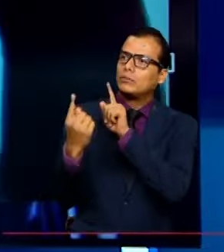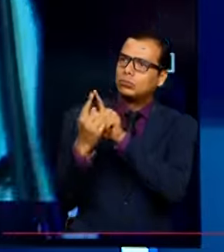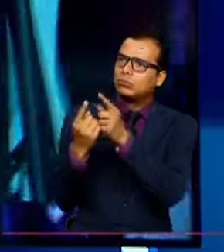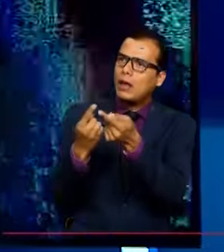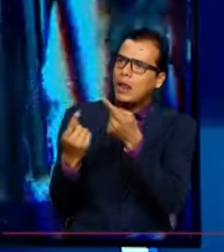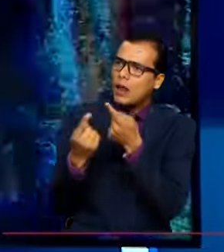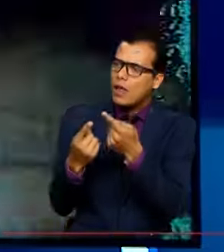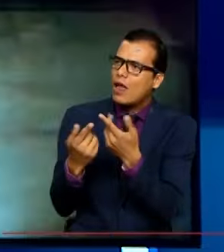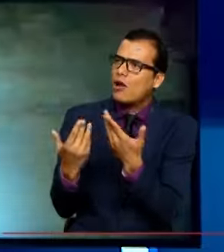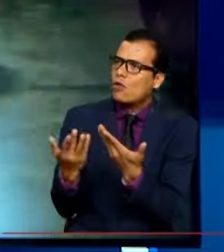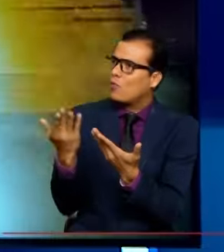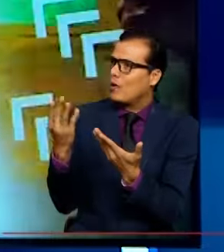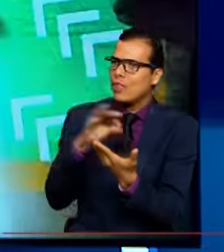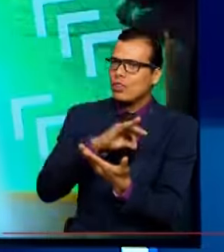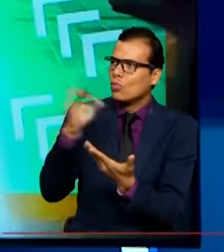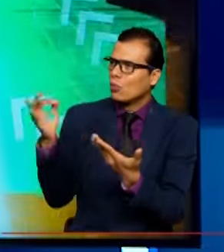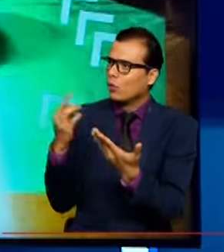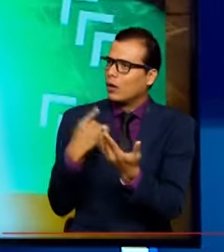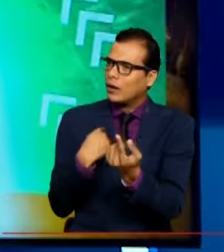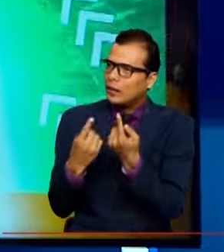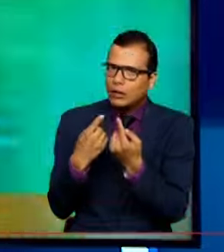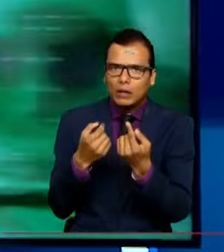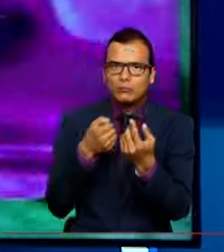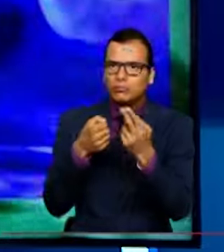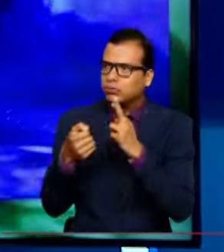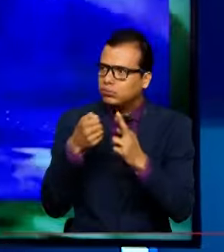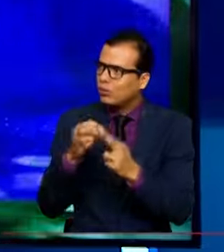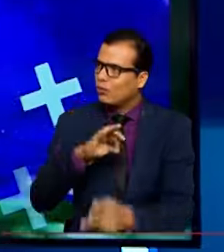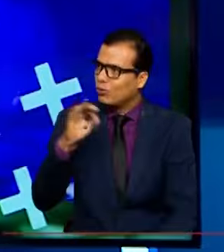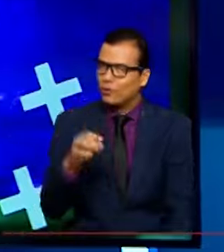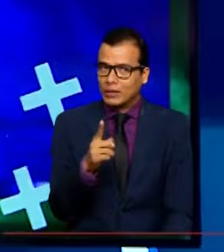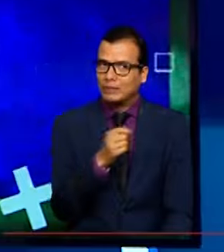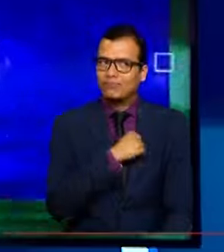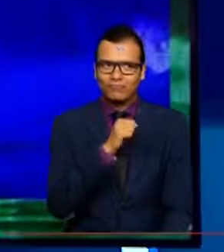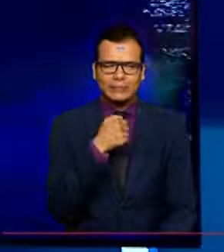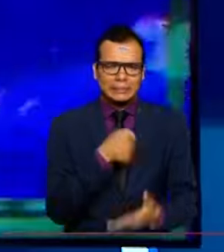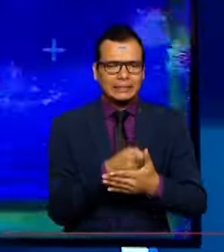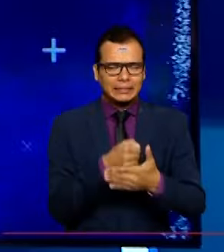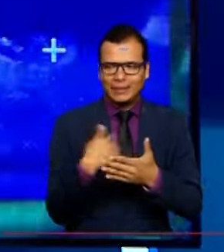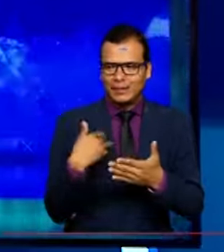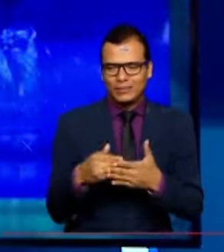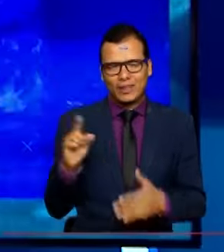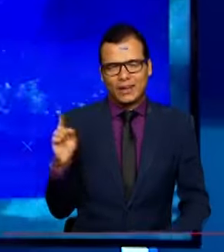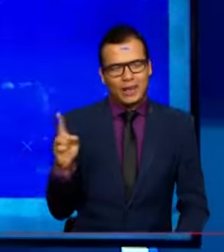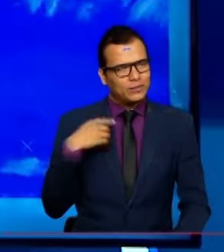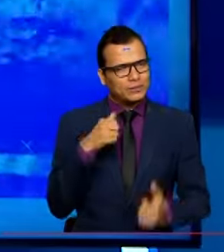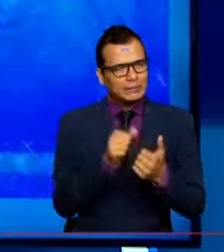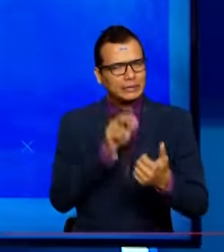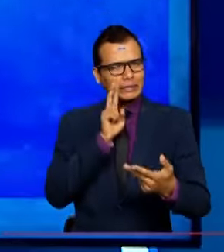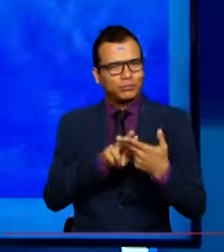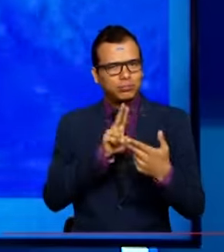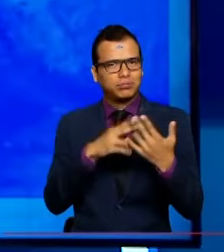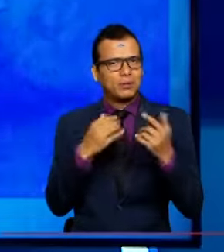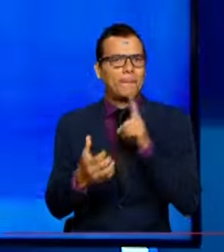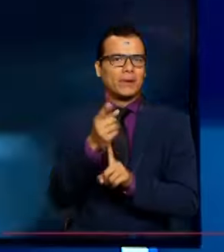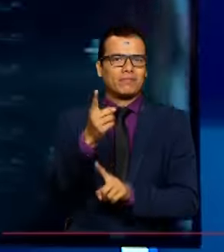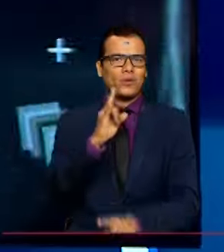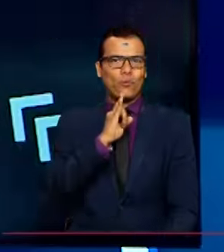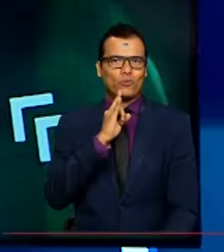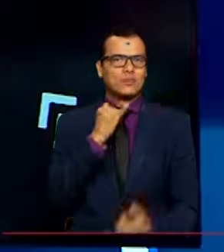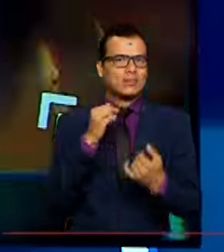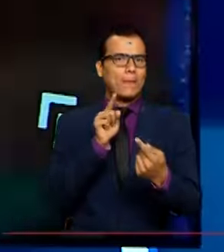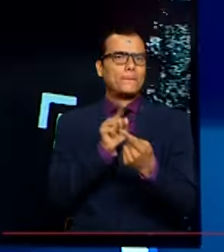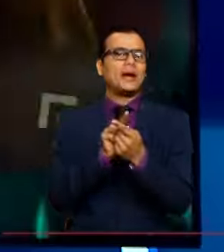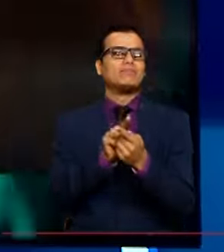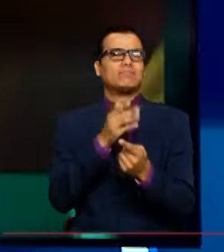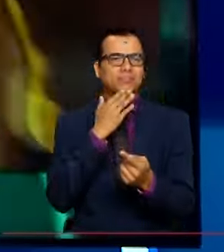conversamos en esta tercera entrega de la entrevista exclusiva personalizada que realizamos en Los Ángeles a propósito del cierre